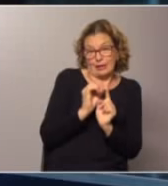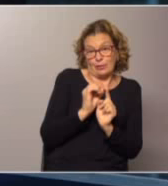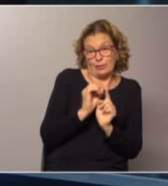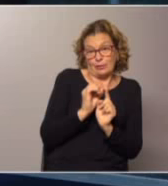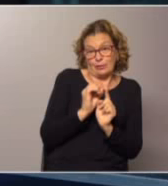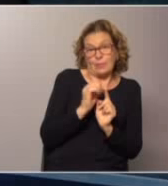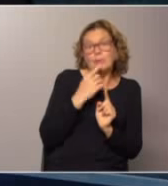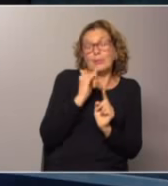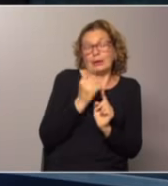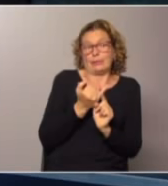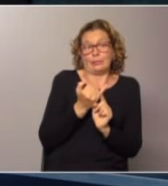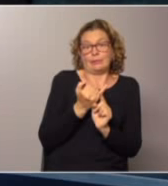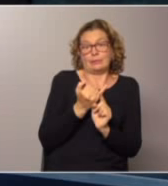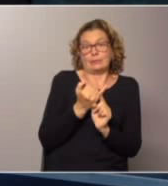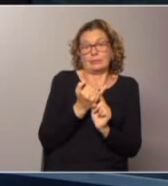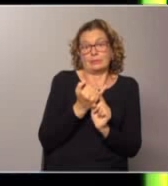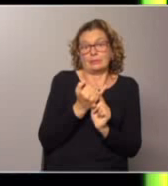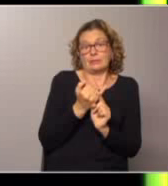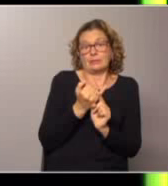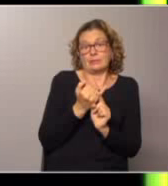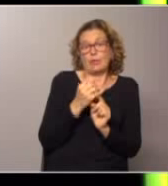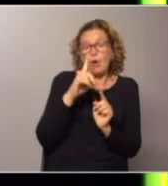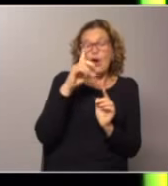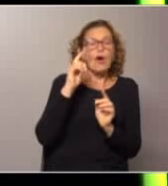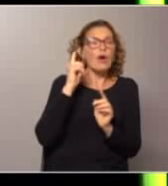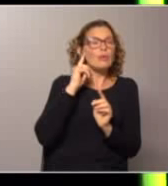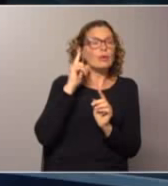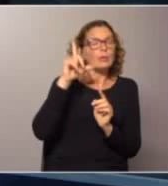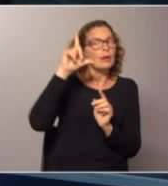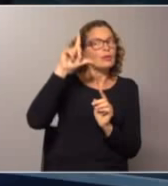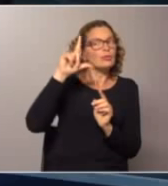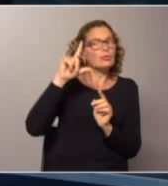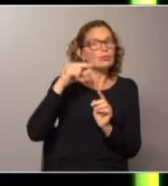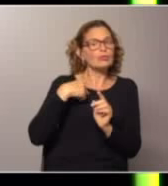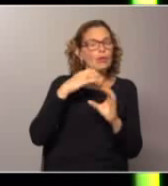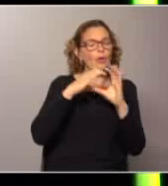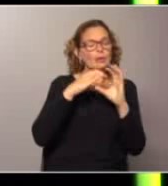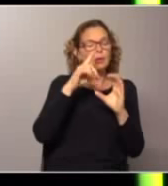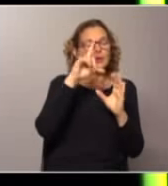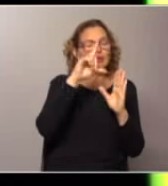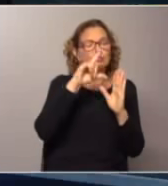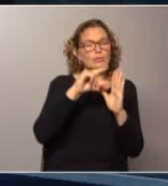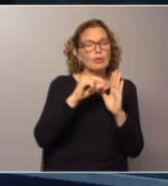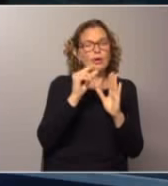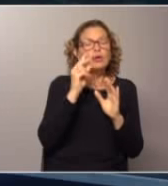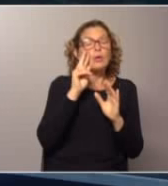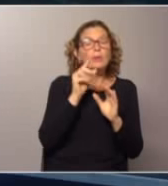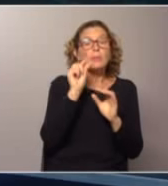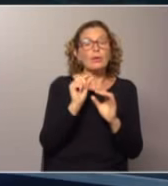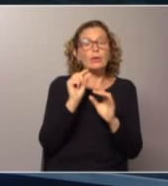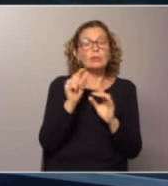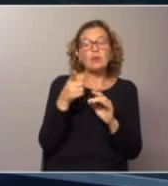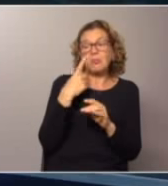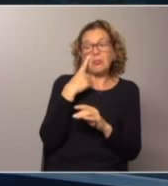posteo por ejemplo o sea el volumen para los públicas pero son muy pocos y luego no